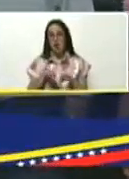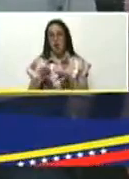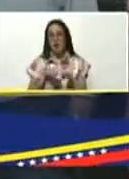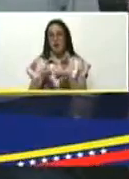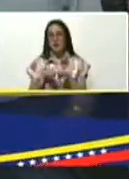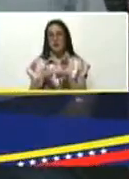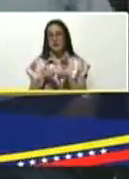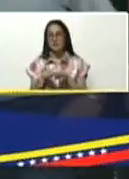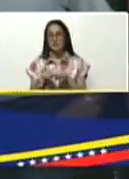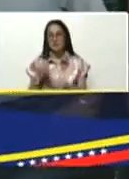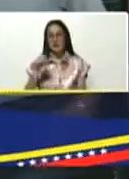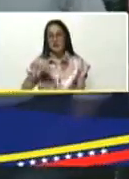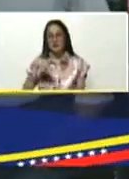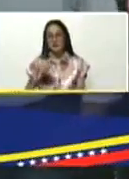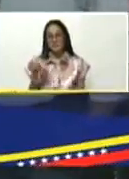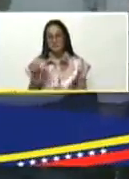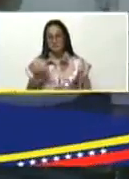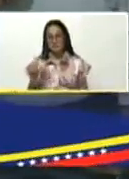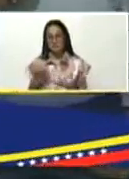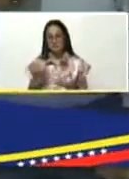Carlos Cojedes.